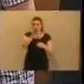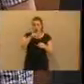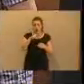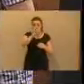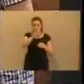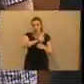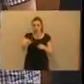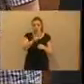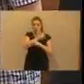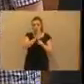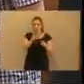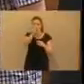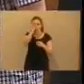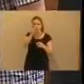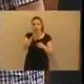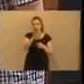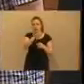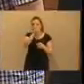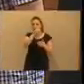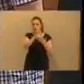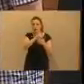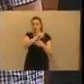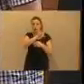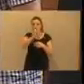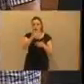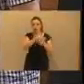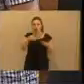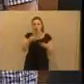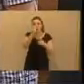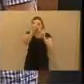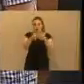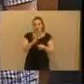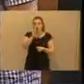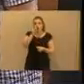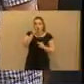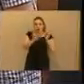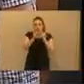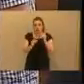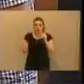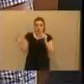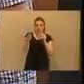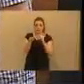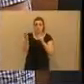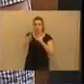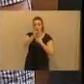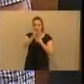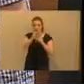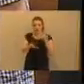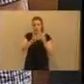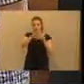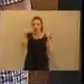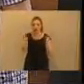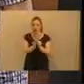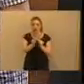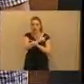los 474 millones que absorbe en el 2015 del presupuesto, que es más de un 12% del total, ni tampoco